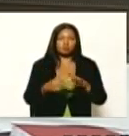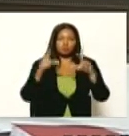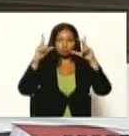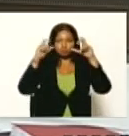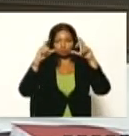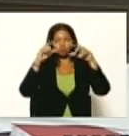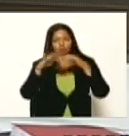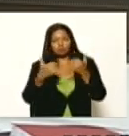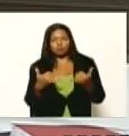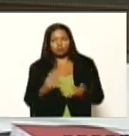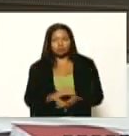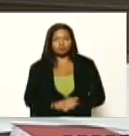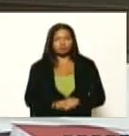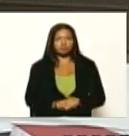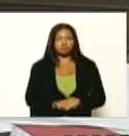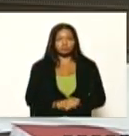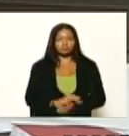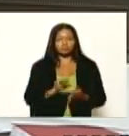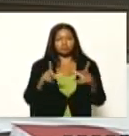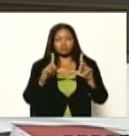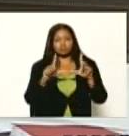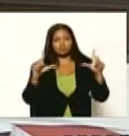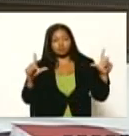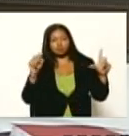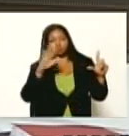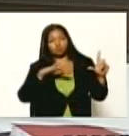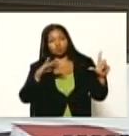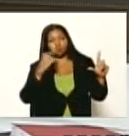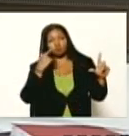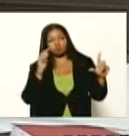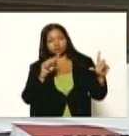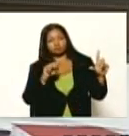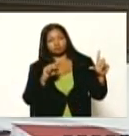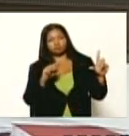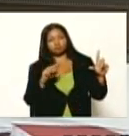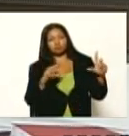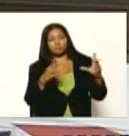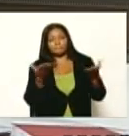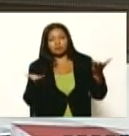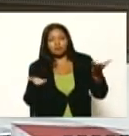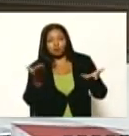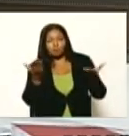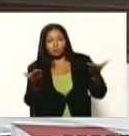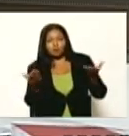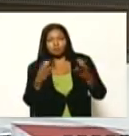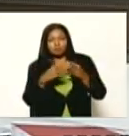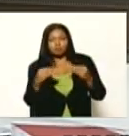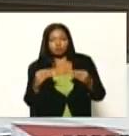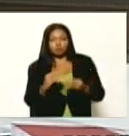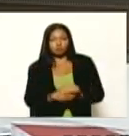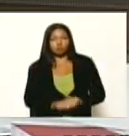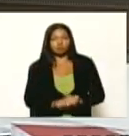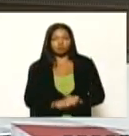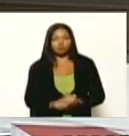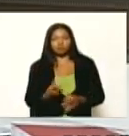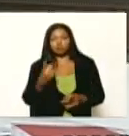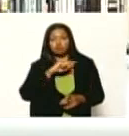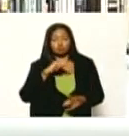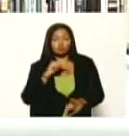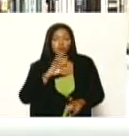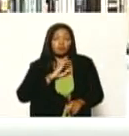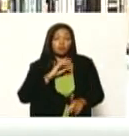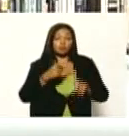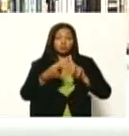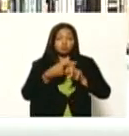fotografía, con fotos hasta de la pizarra donde anotaron, para poder comparar. Y eso las íbamos sumando. Un proceso